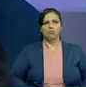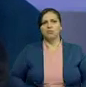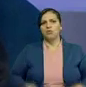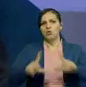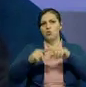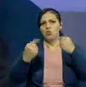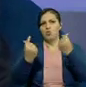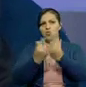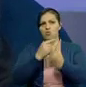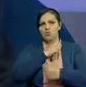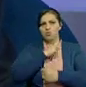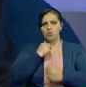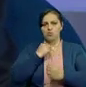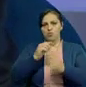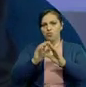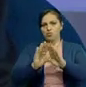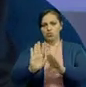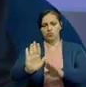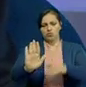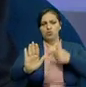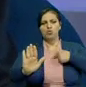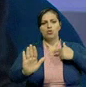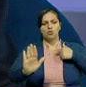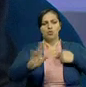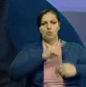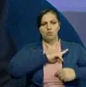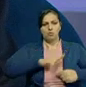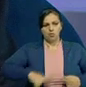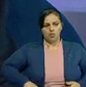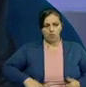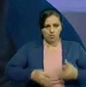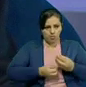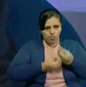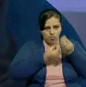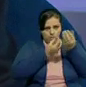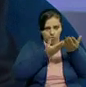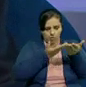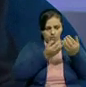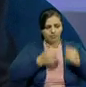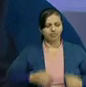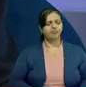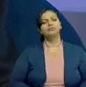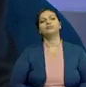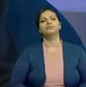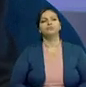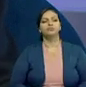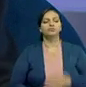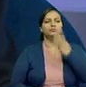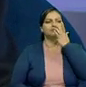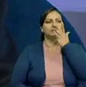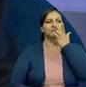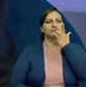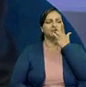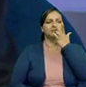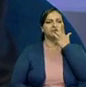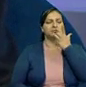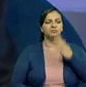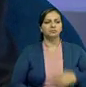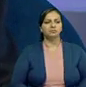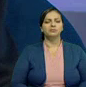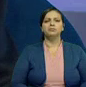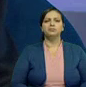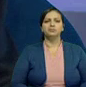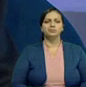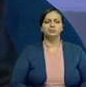Muy bien. Lo primero que hay que decir es que estamos de acuerdo y